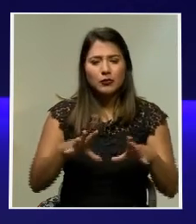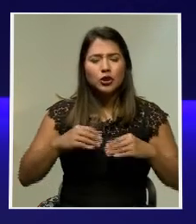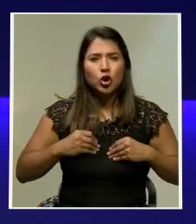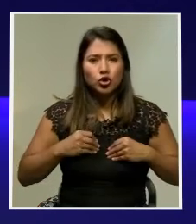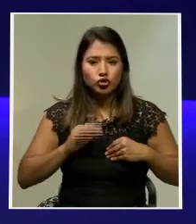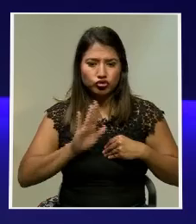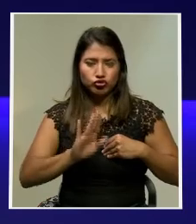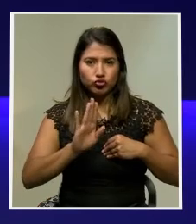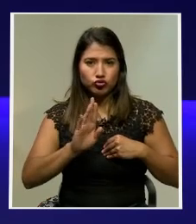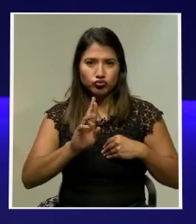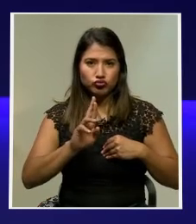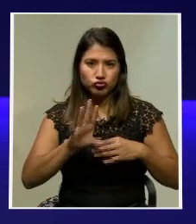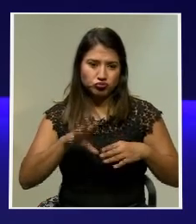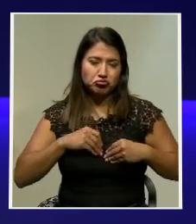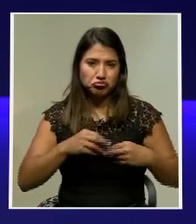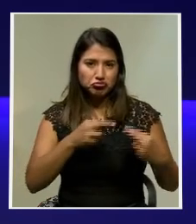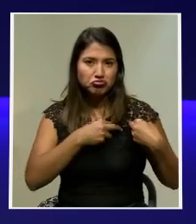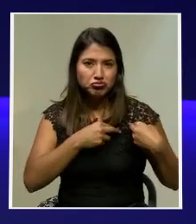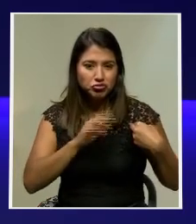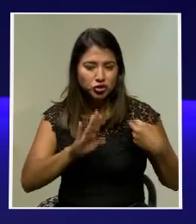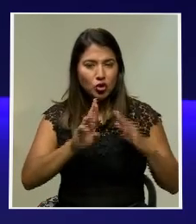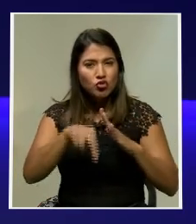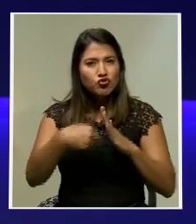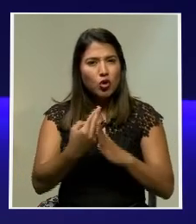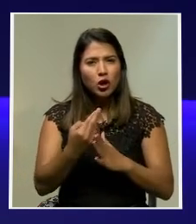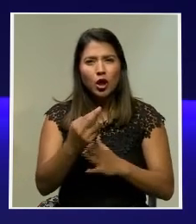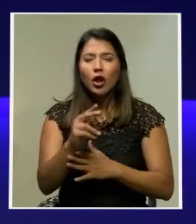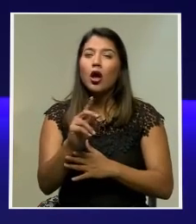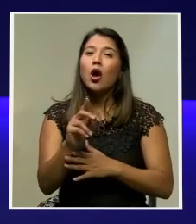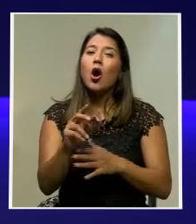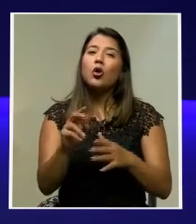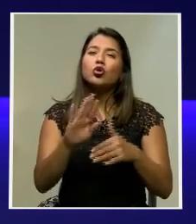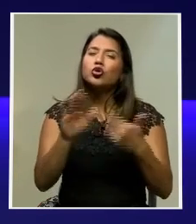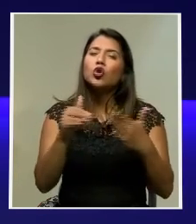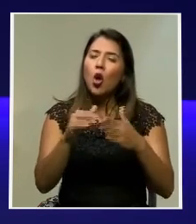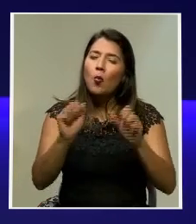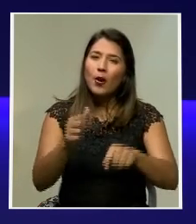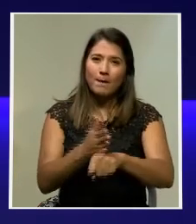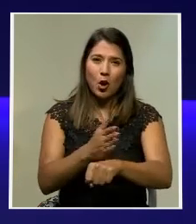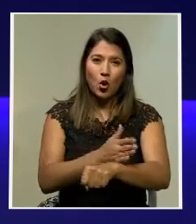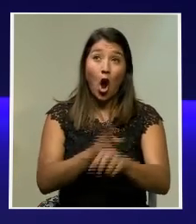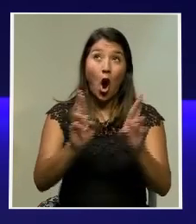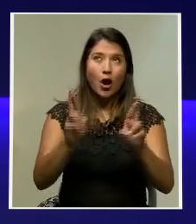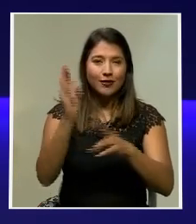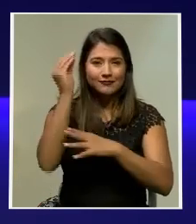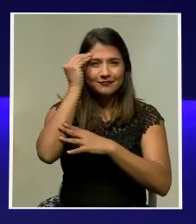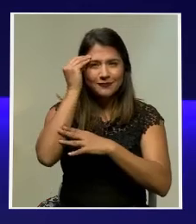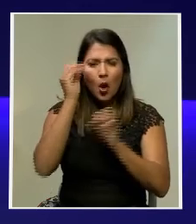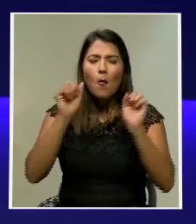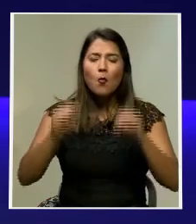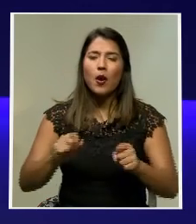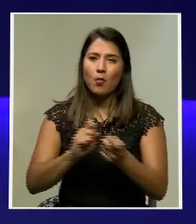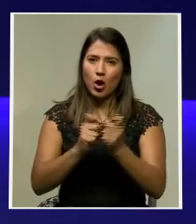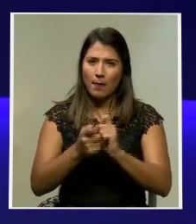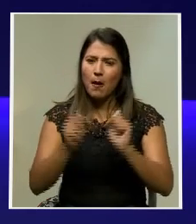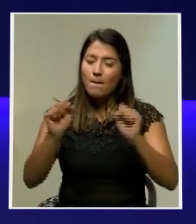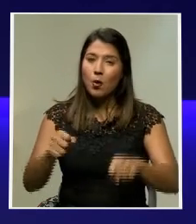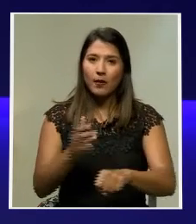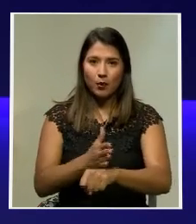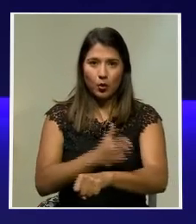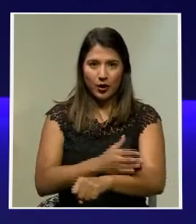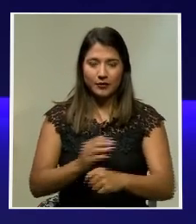No todo está perdido. Ojalá que se vayan a dormir con esa idea en la cabeza. Se puede cambiar, se puede